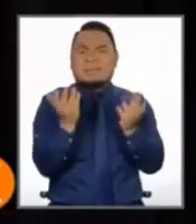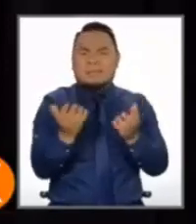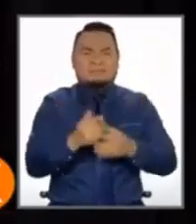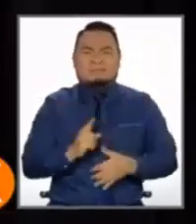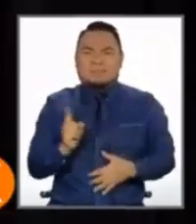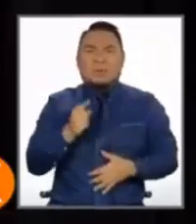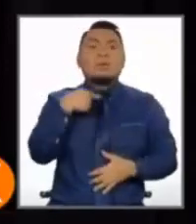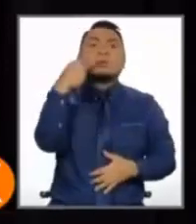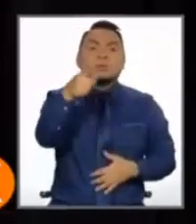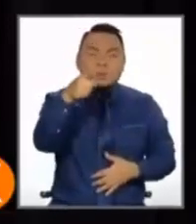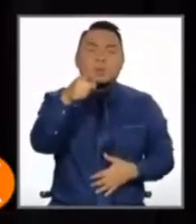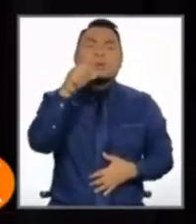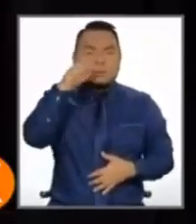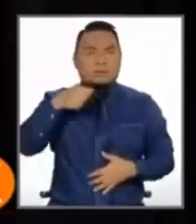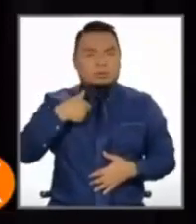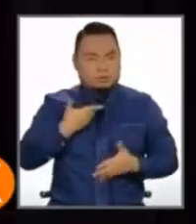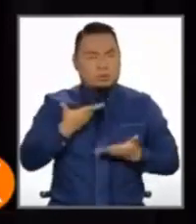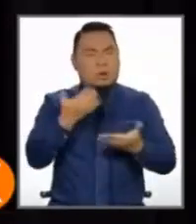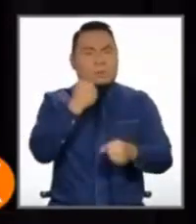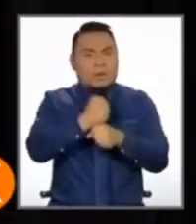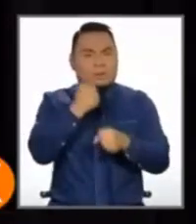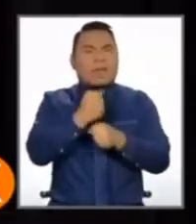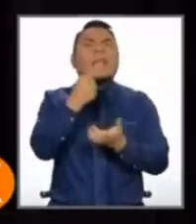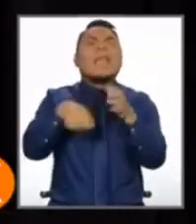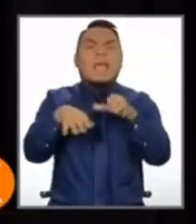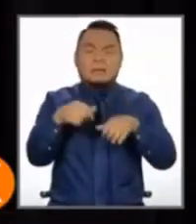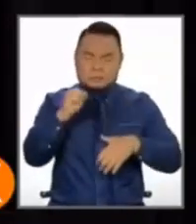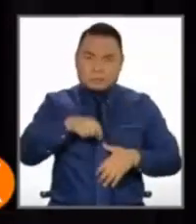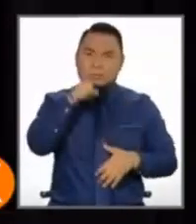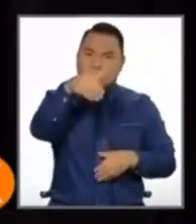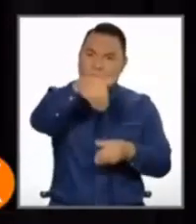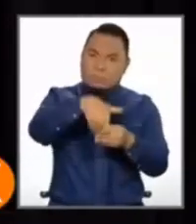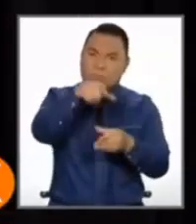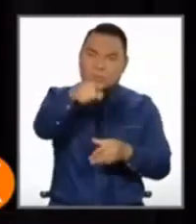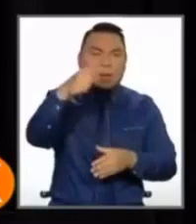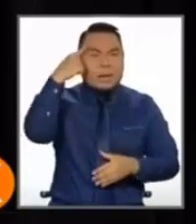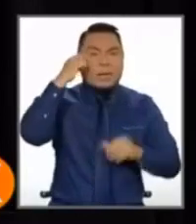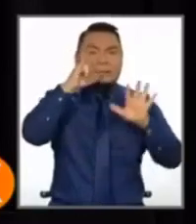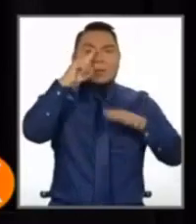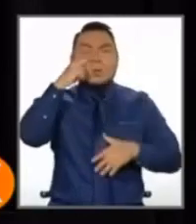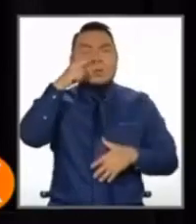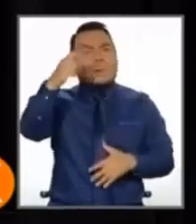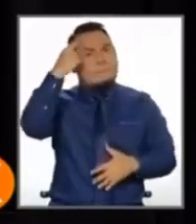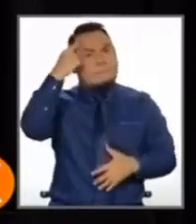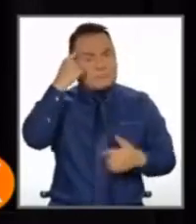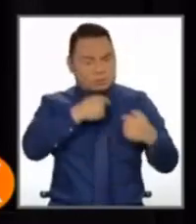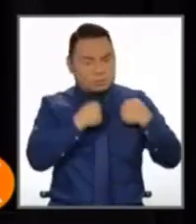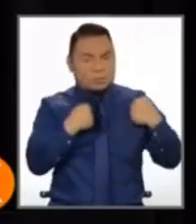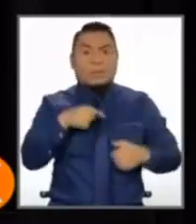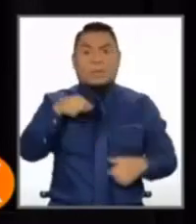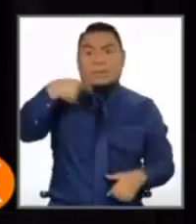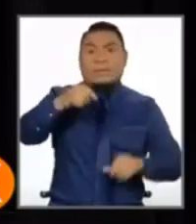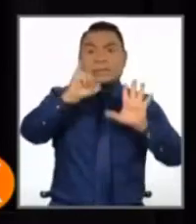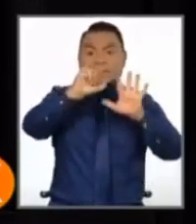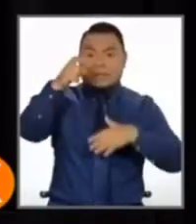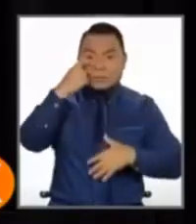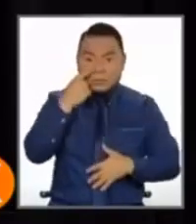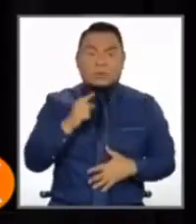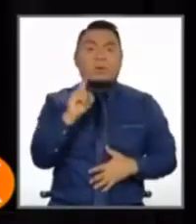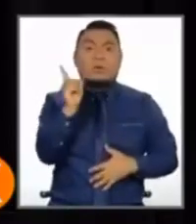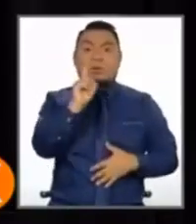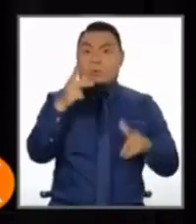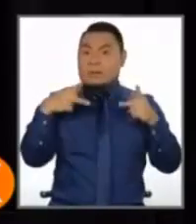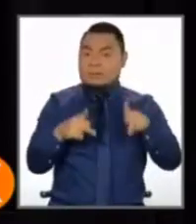que vamos a hacer. Este 6 de junio, que tu voto sea con el pensamiento y con el corazón. Este 6 de junio,